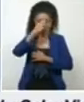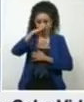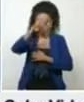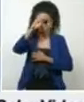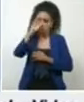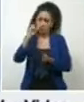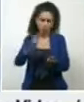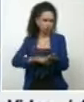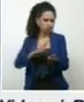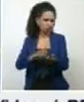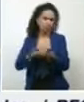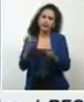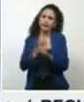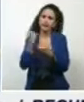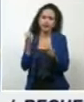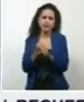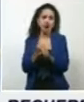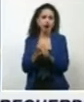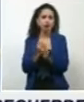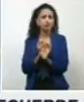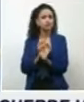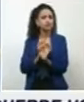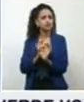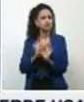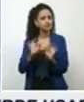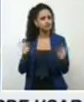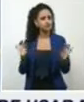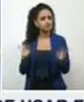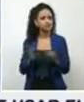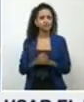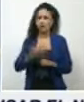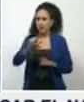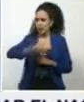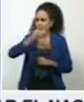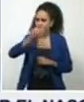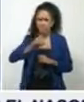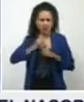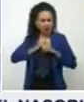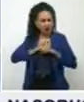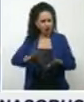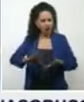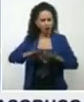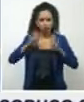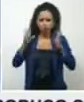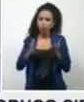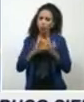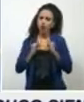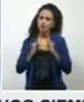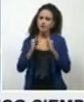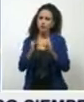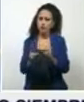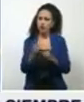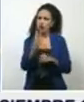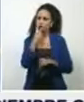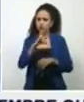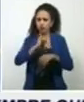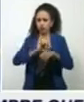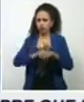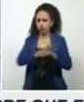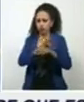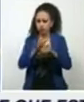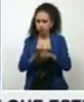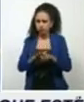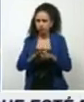ha trabajado con mucha limpieza, con mucha transparencia, la información de lo que sucede, de lo